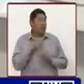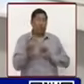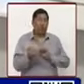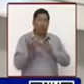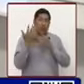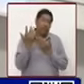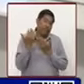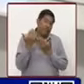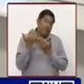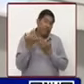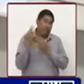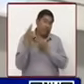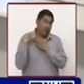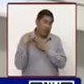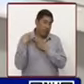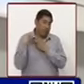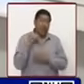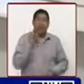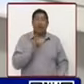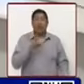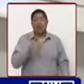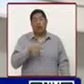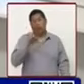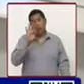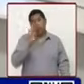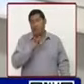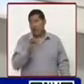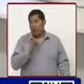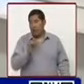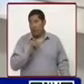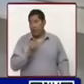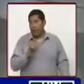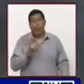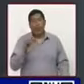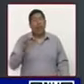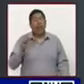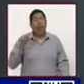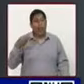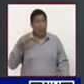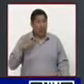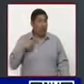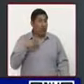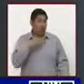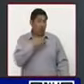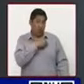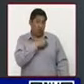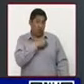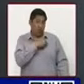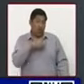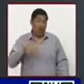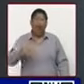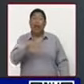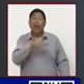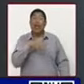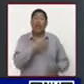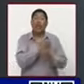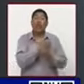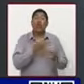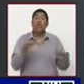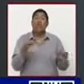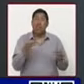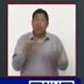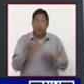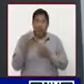un cuarto intermedio con los responsables de yacimientos, como también de la agencia. Nos encontramos en YPFB, Yacimientos